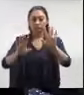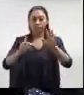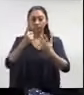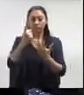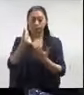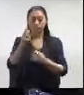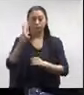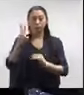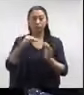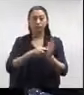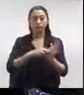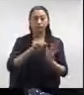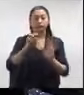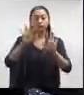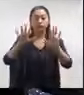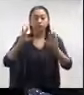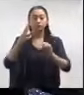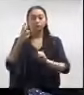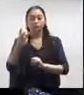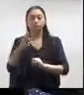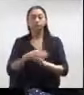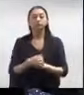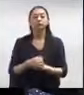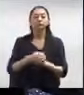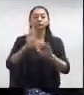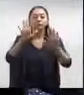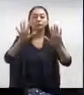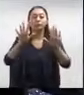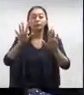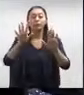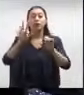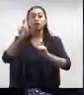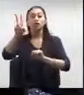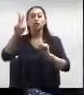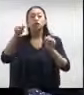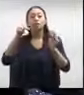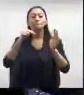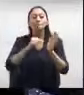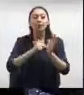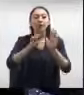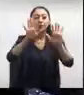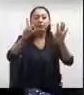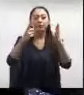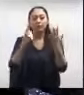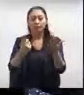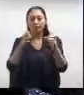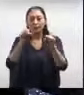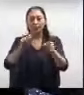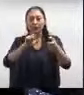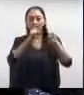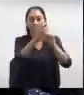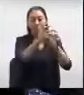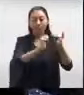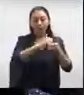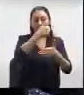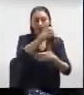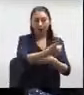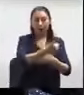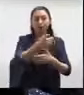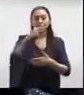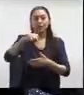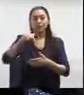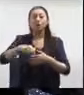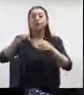3016-2013 de fecha 14 de julio 2016, se altere el orden del día y se entre a conocer en este momento las